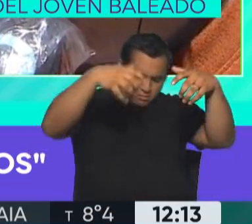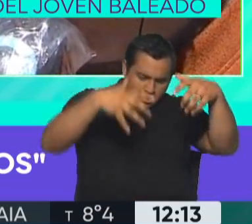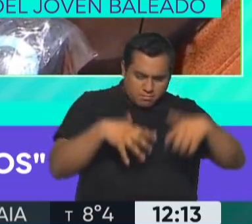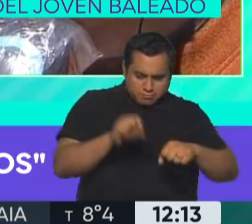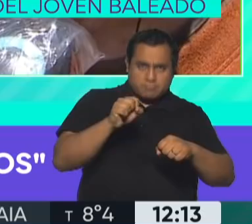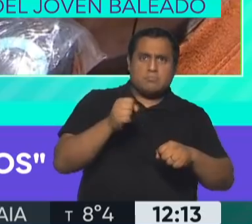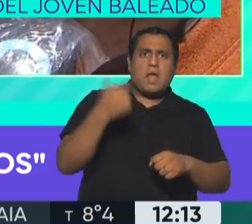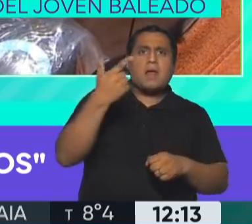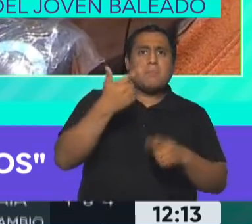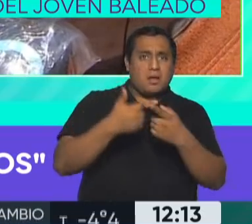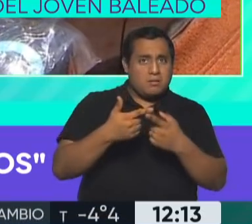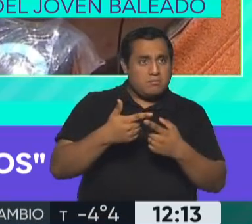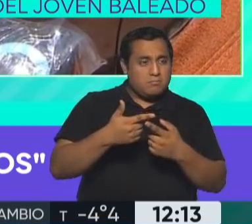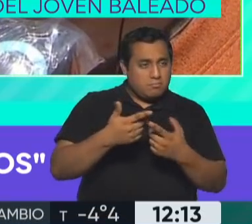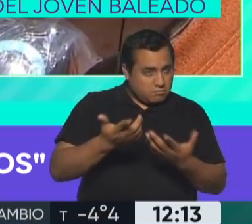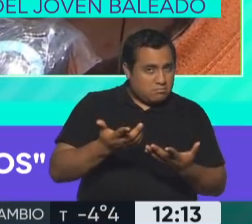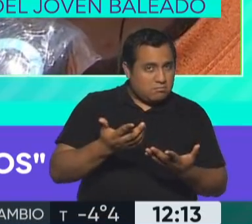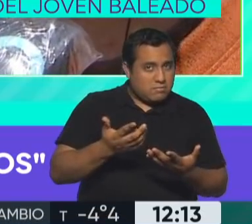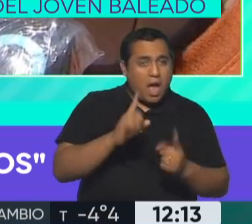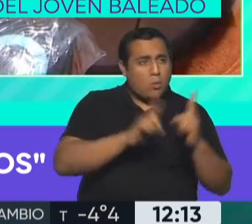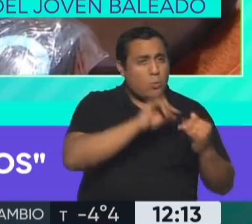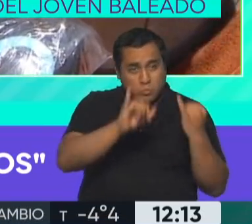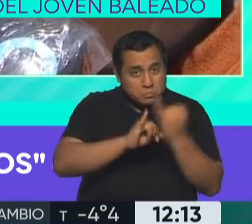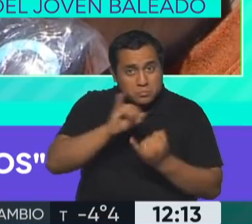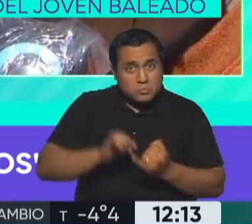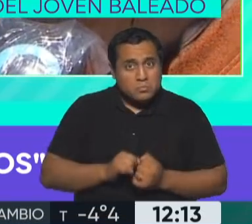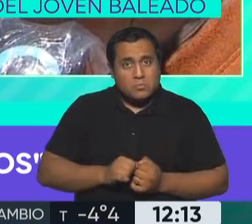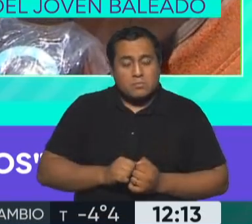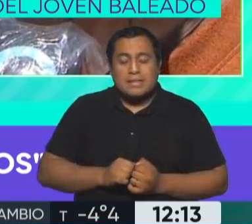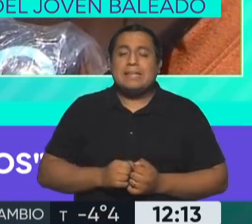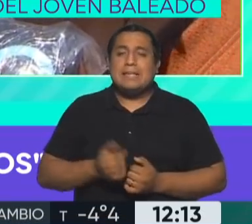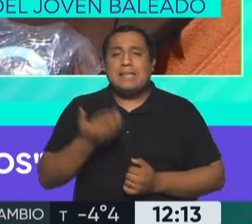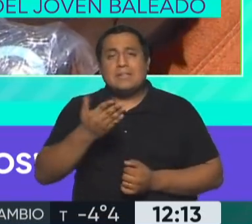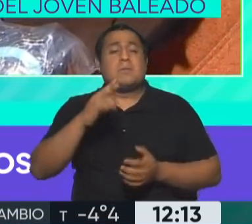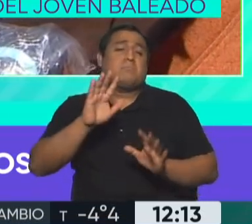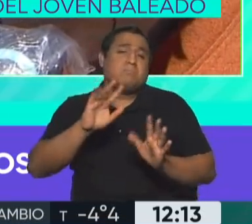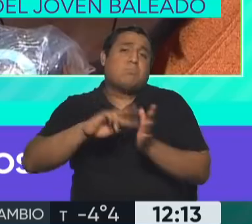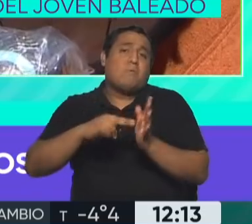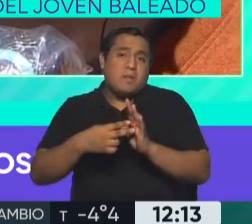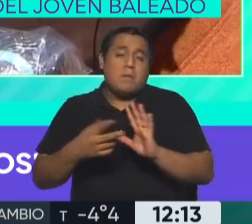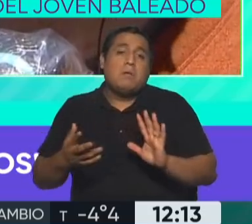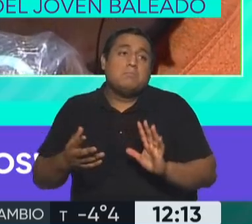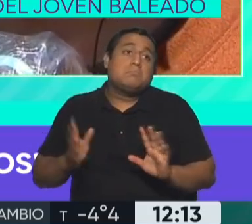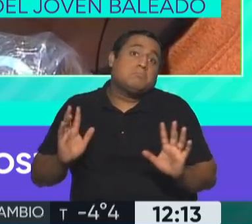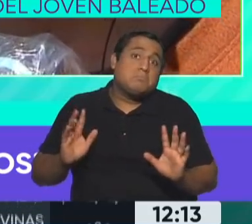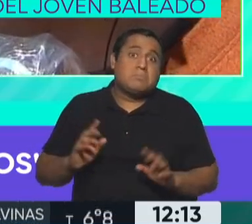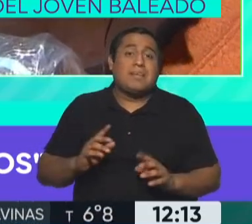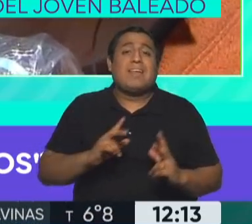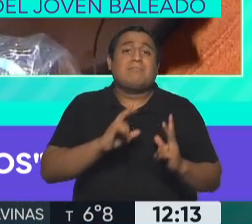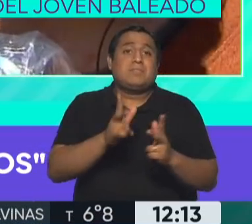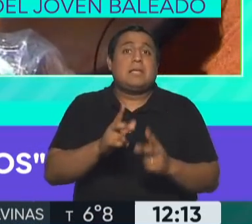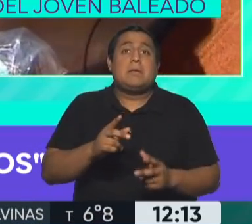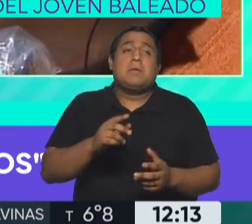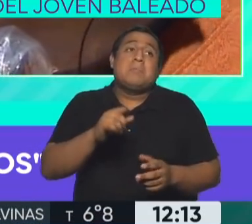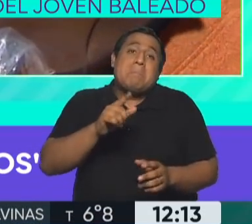situación? Bueno, ahí está el tema. Supuestamente el que saca el arma es